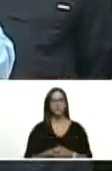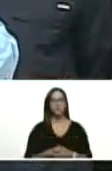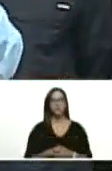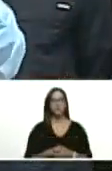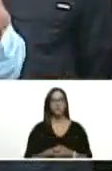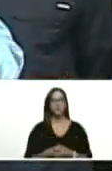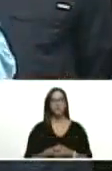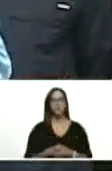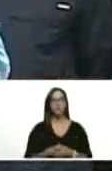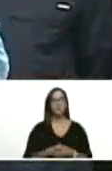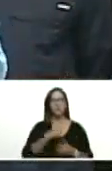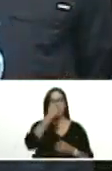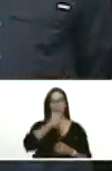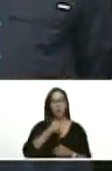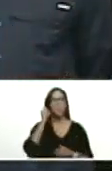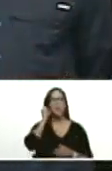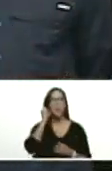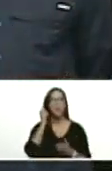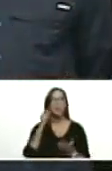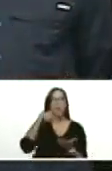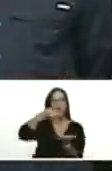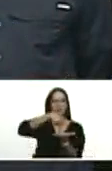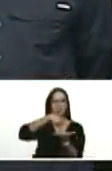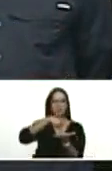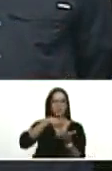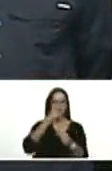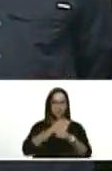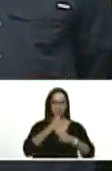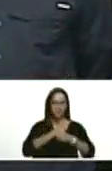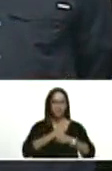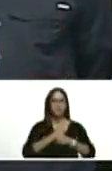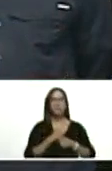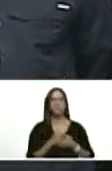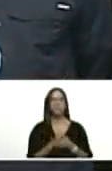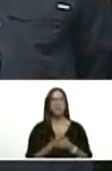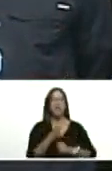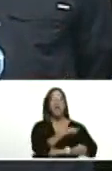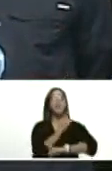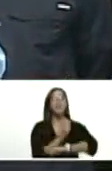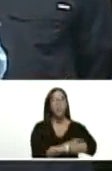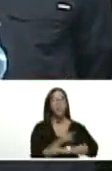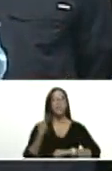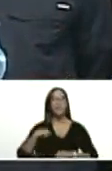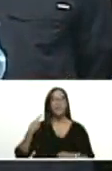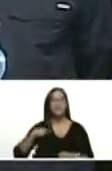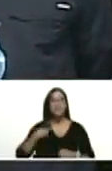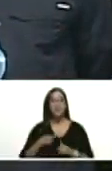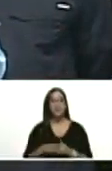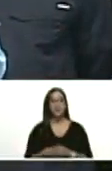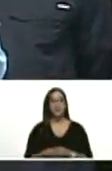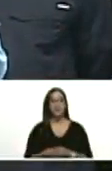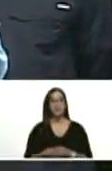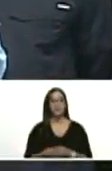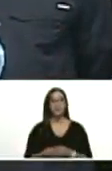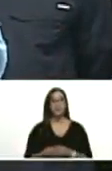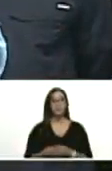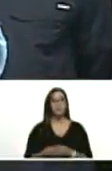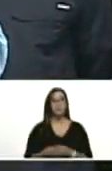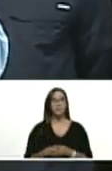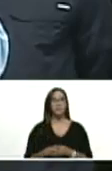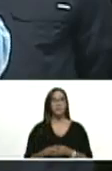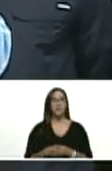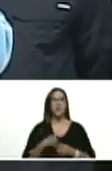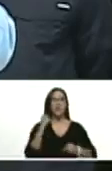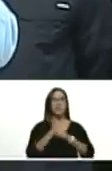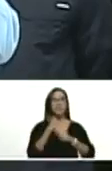con el hombre y la mujer de a pie, el poder que tiene el